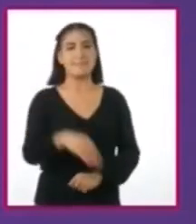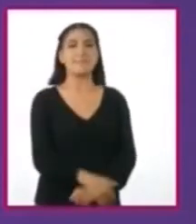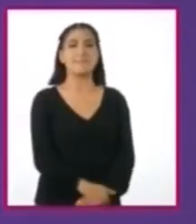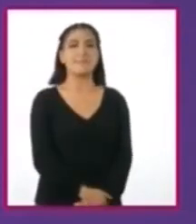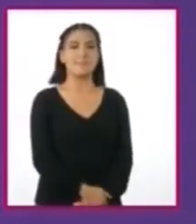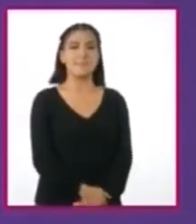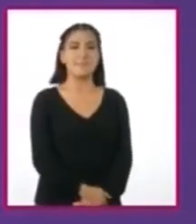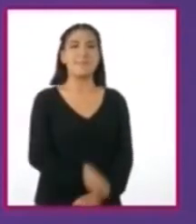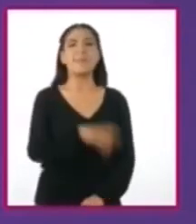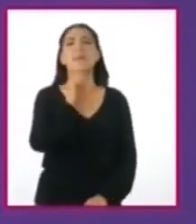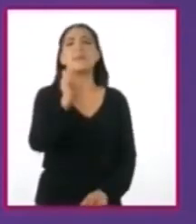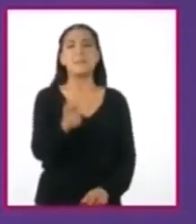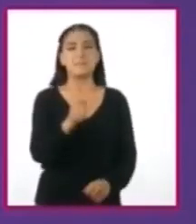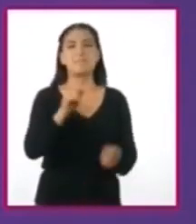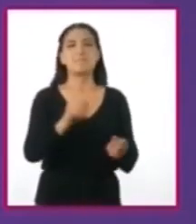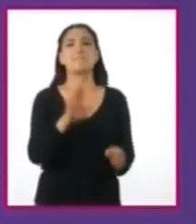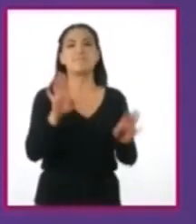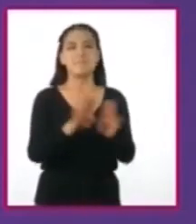Es decir,